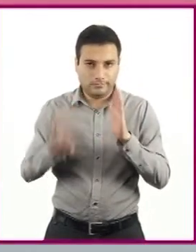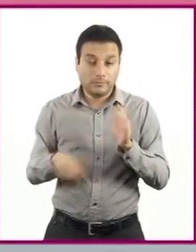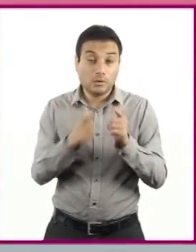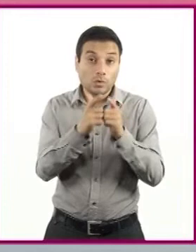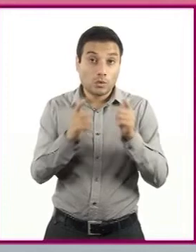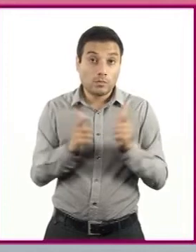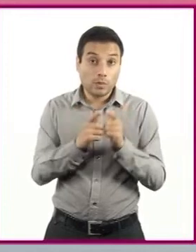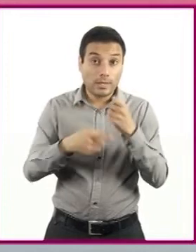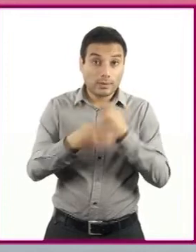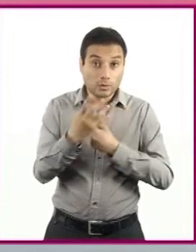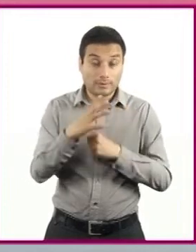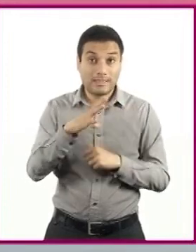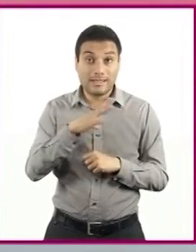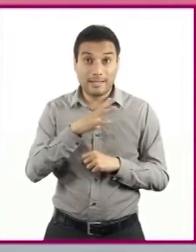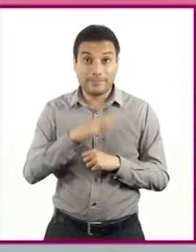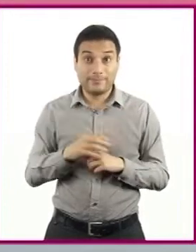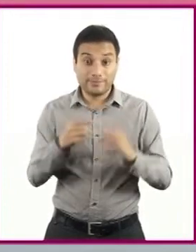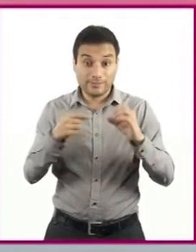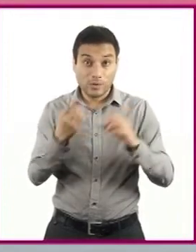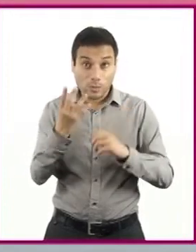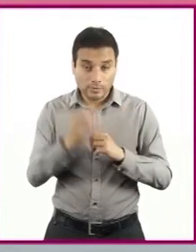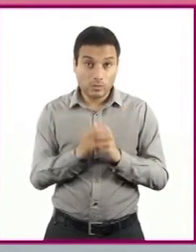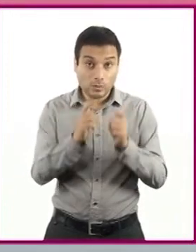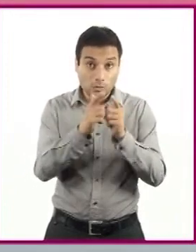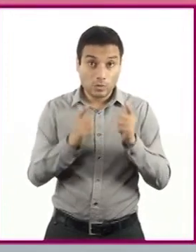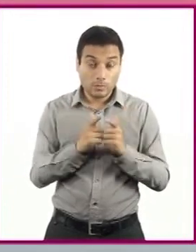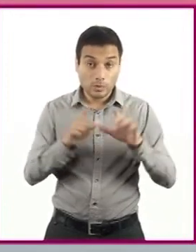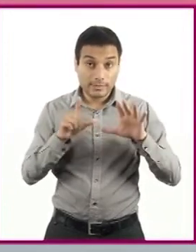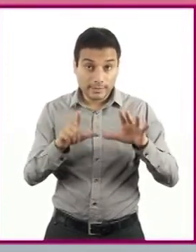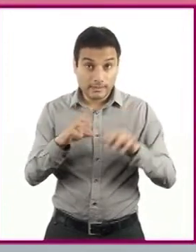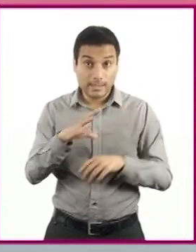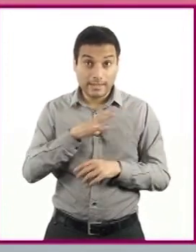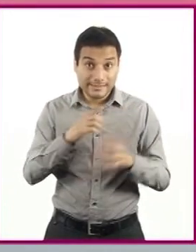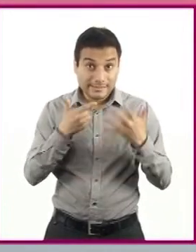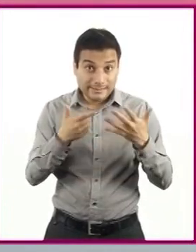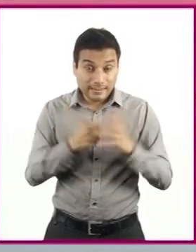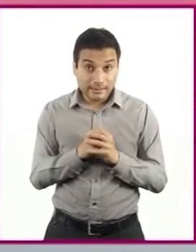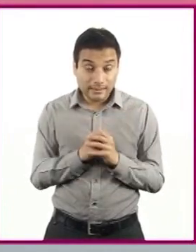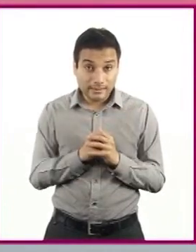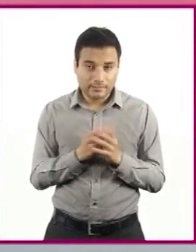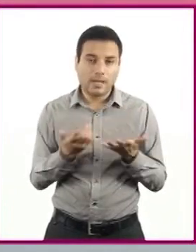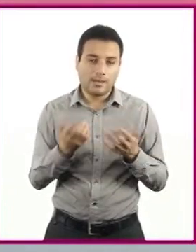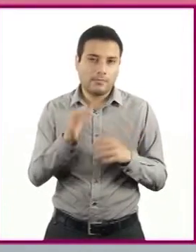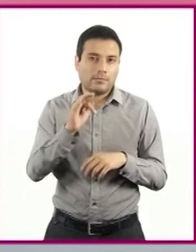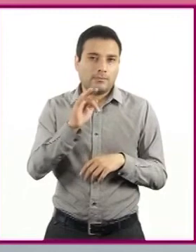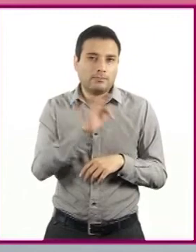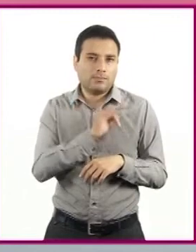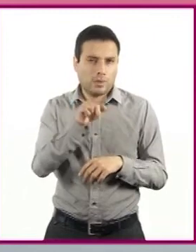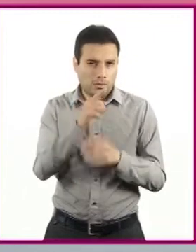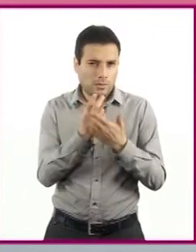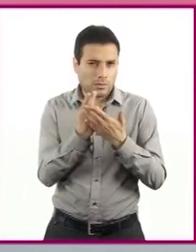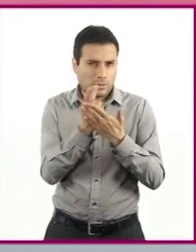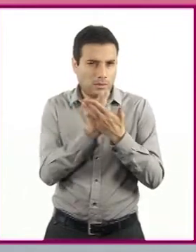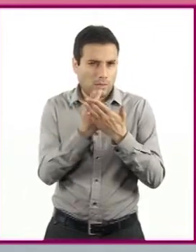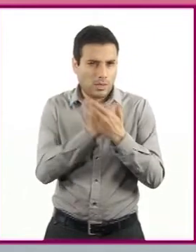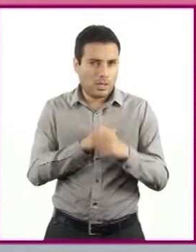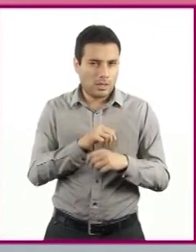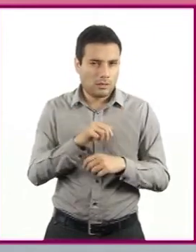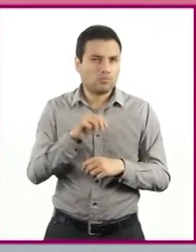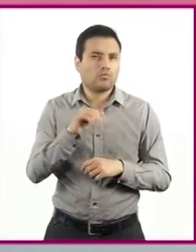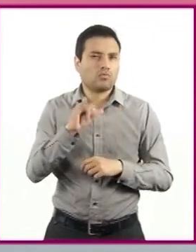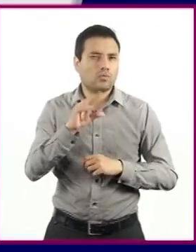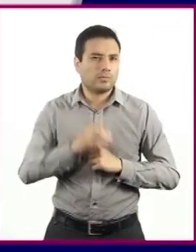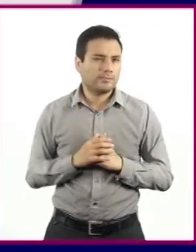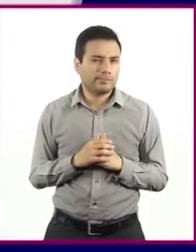tiene 4 electrones de valencia y el grupo 17 7 electrones de valencia, ¿podrían dibujar la estructura de Lewis del carbono